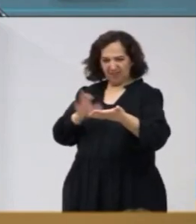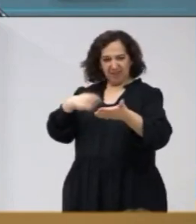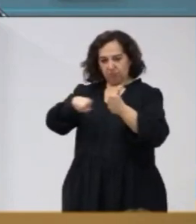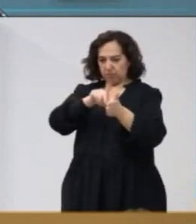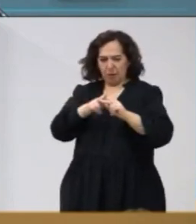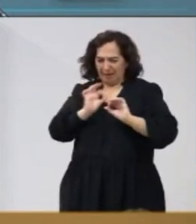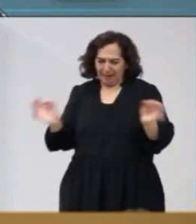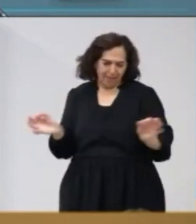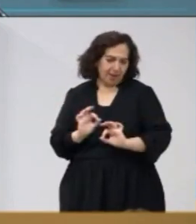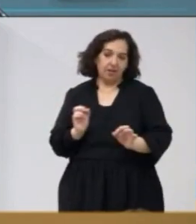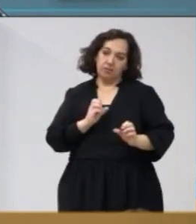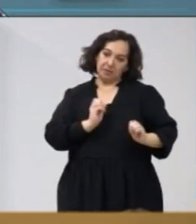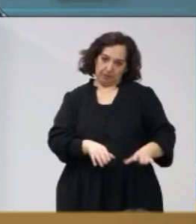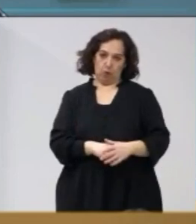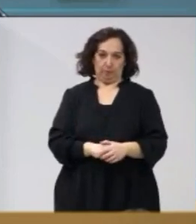a él.